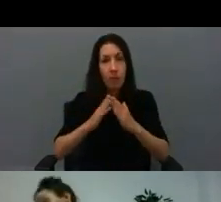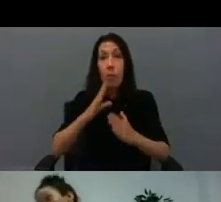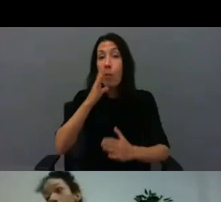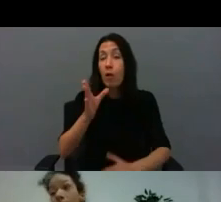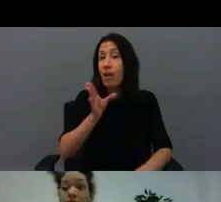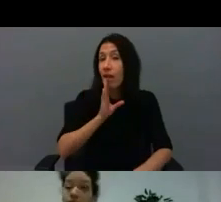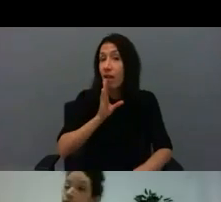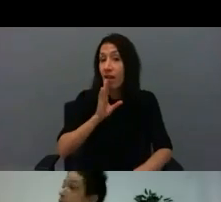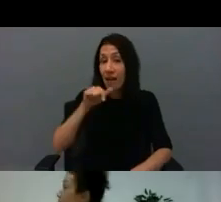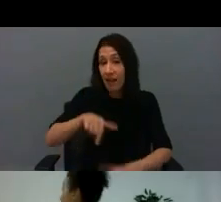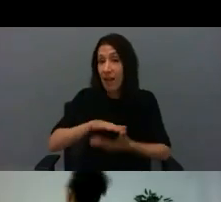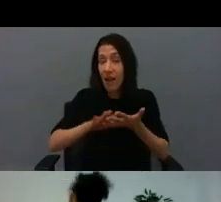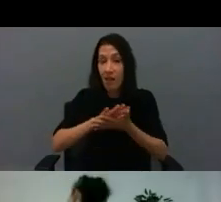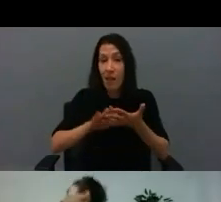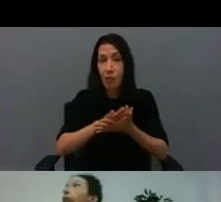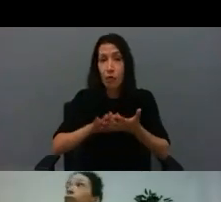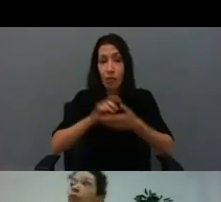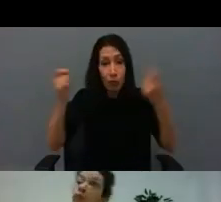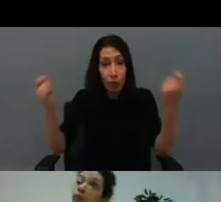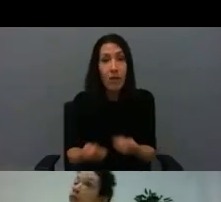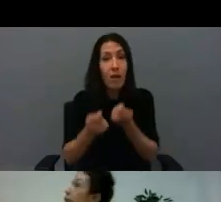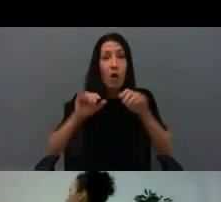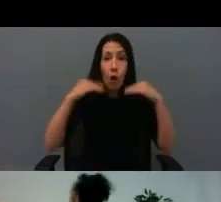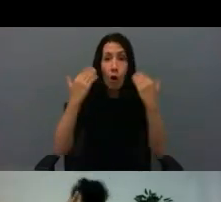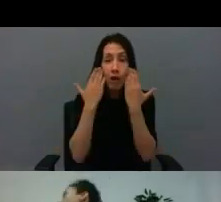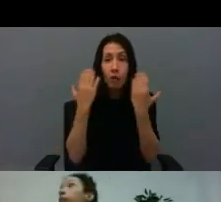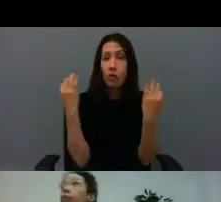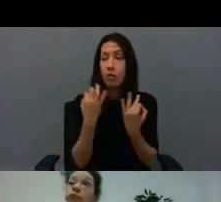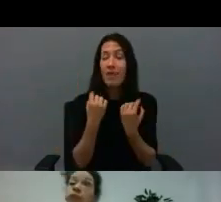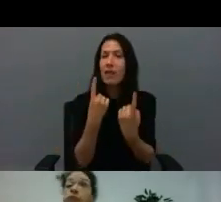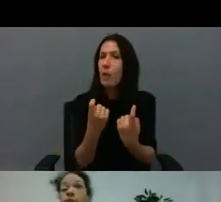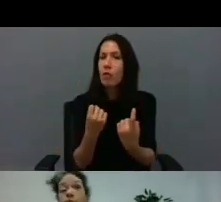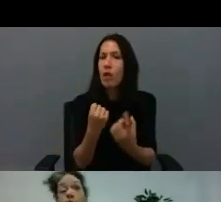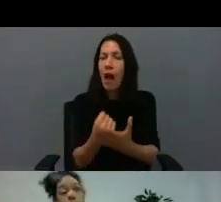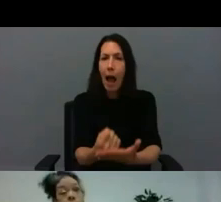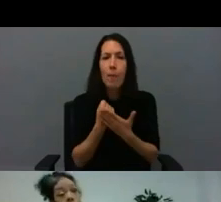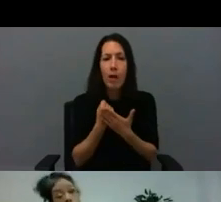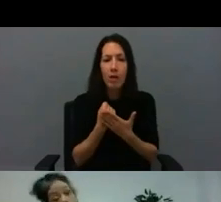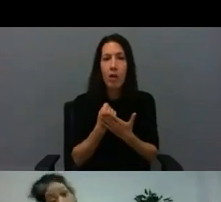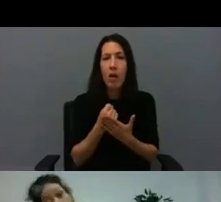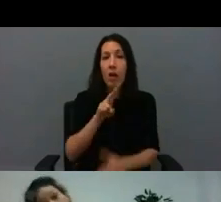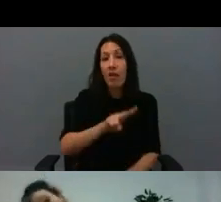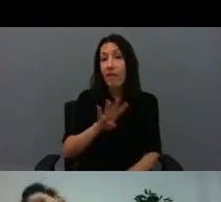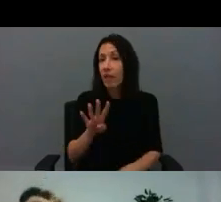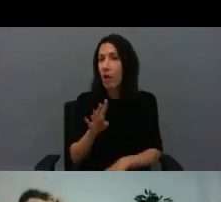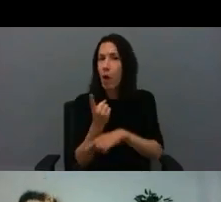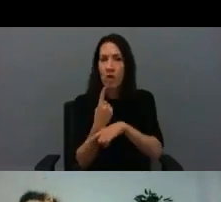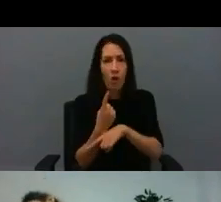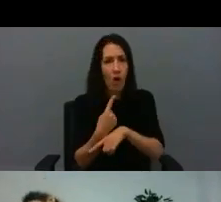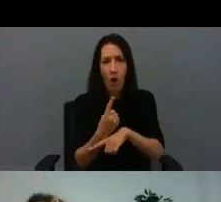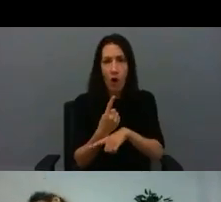en el Congreso, necesitamos un apoyo 24/7 y si